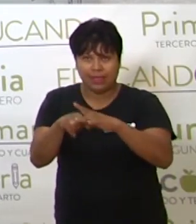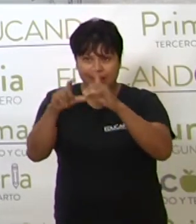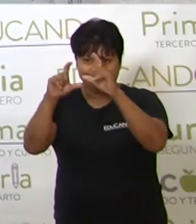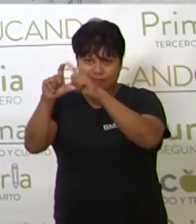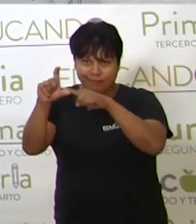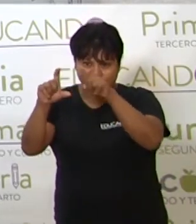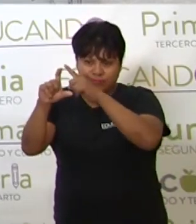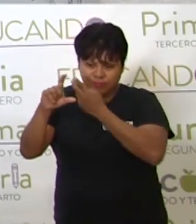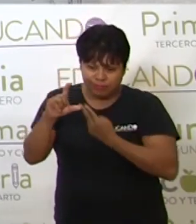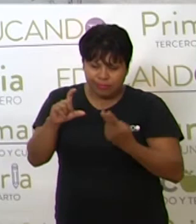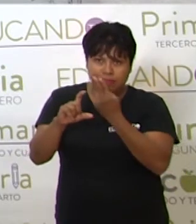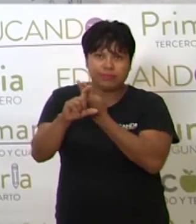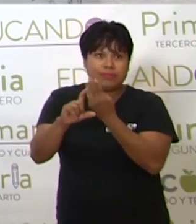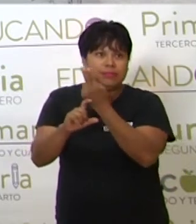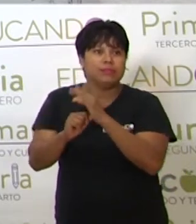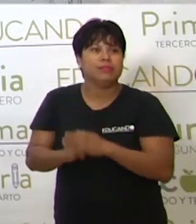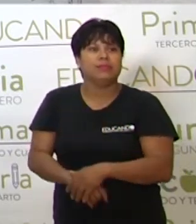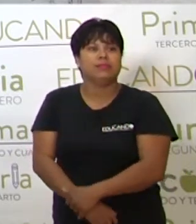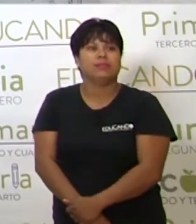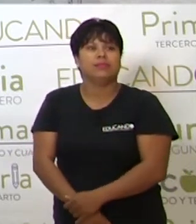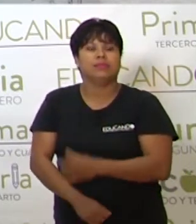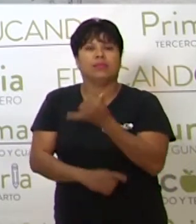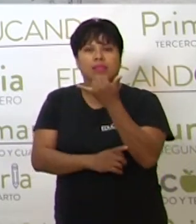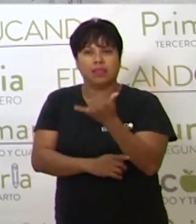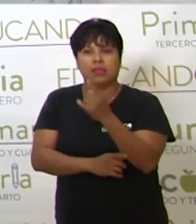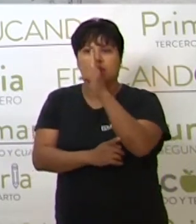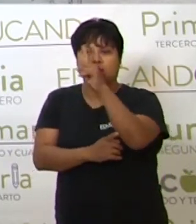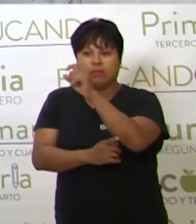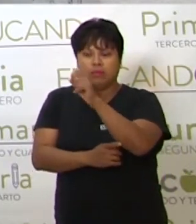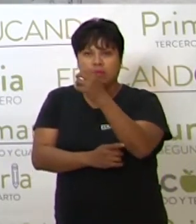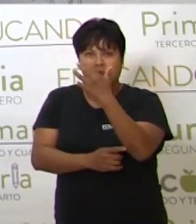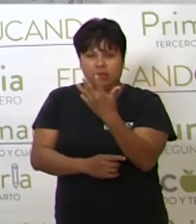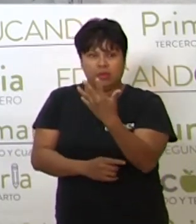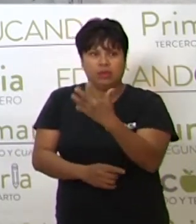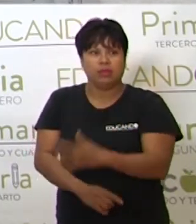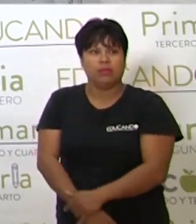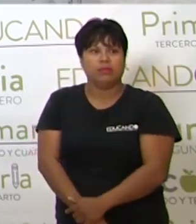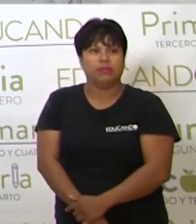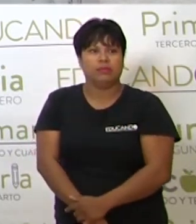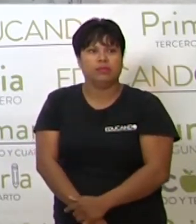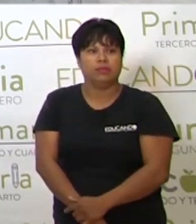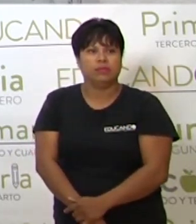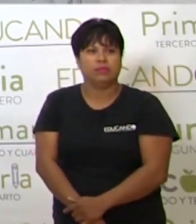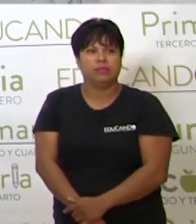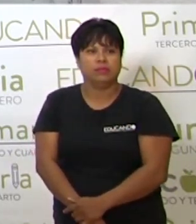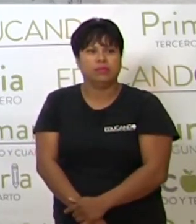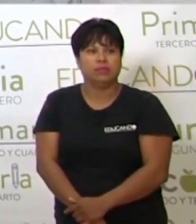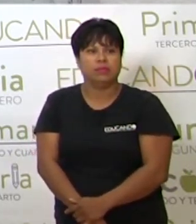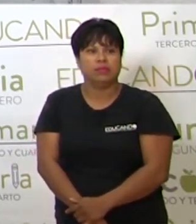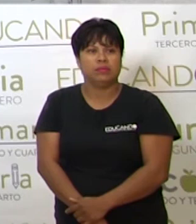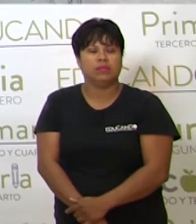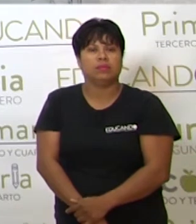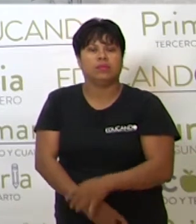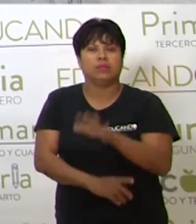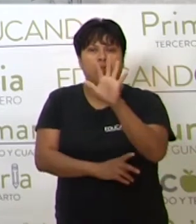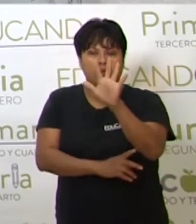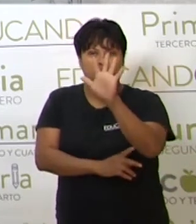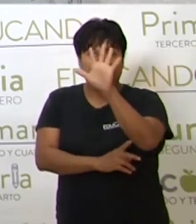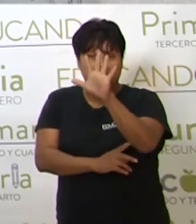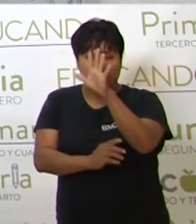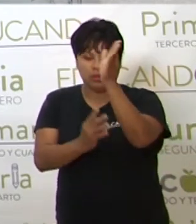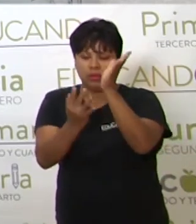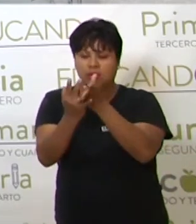2 y un quinto este queso que tengo aquí lo voy a dividir en 5 partes 1